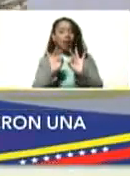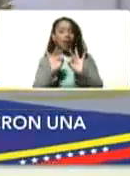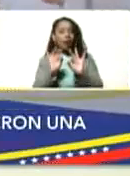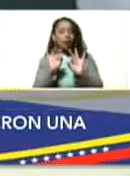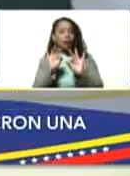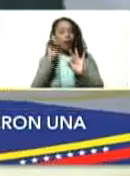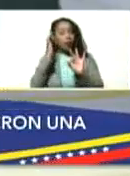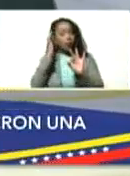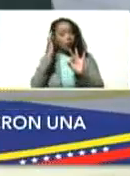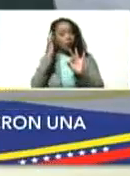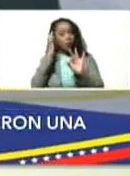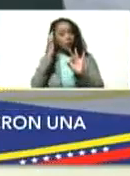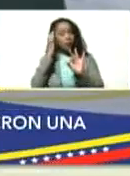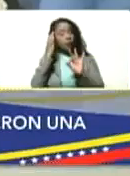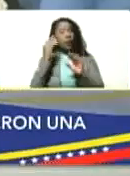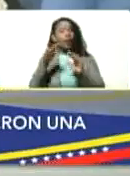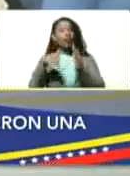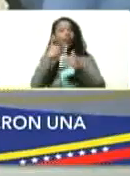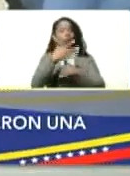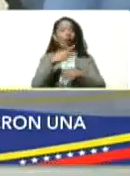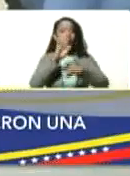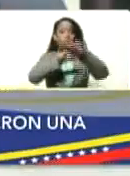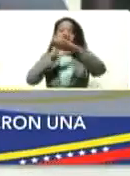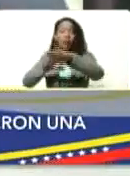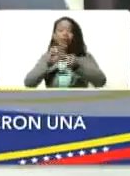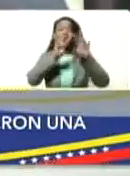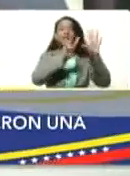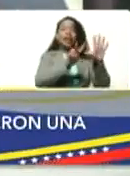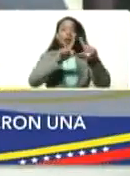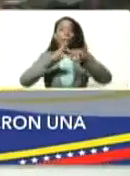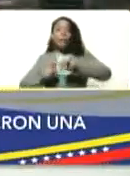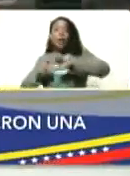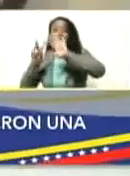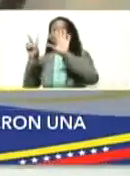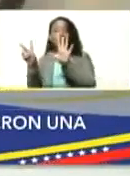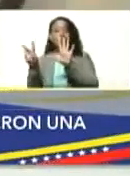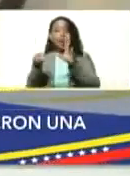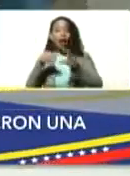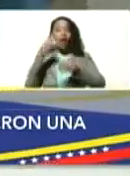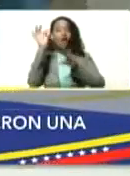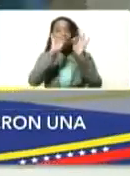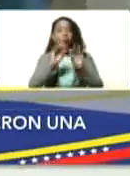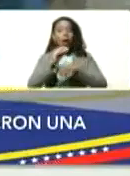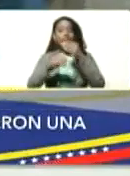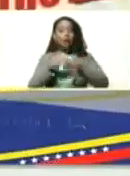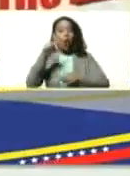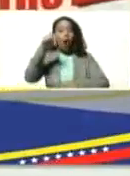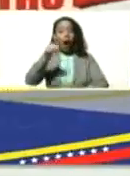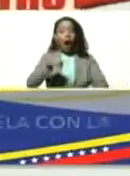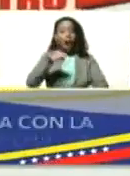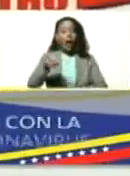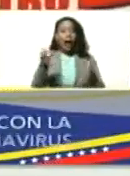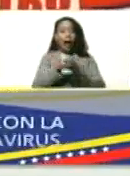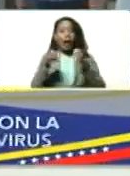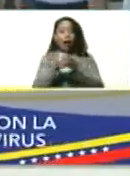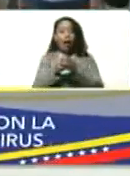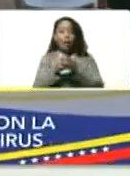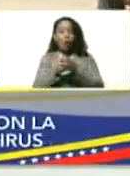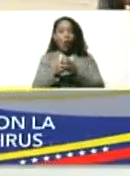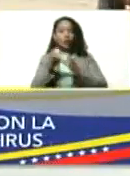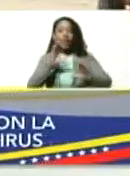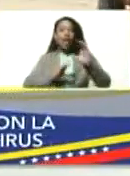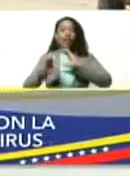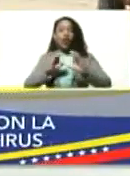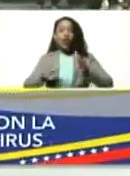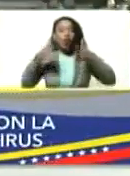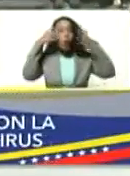Luego, cuando llegamos al 7+7, método que creamos aquí en los equipos científicos, de asesores,